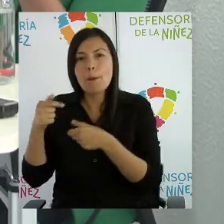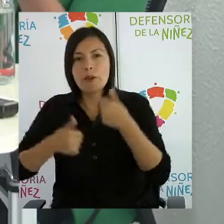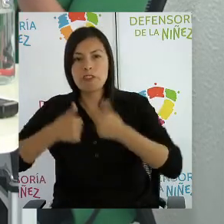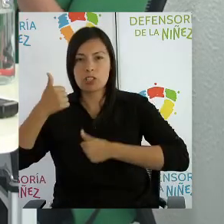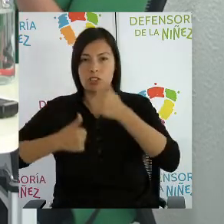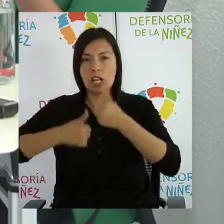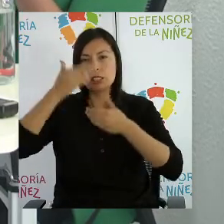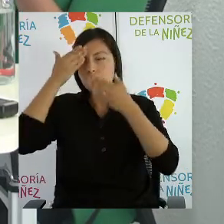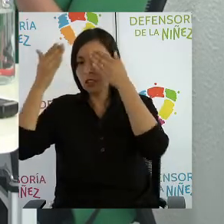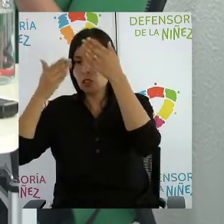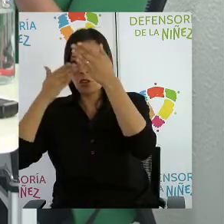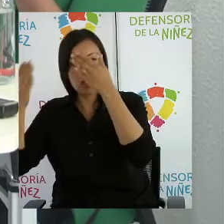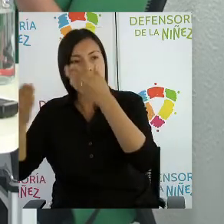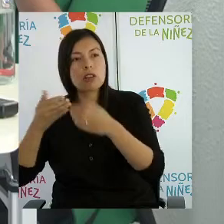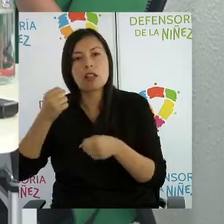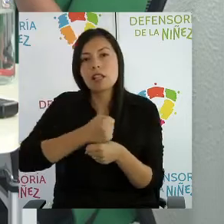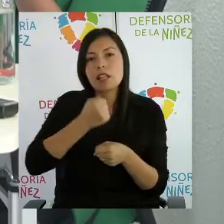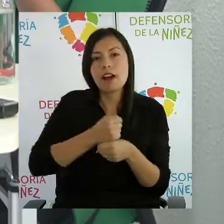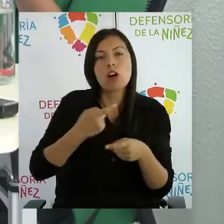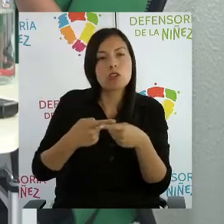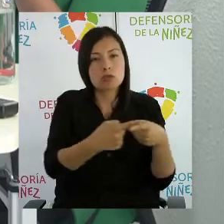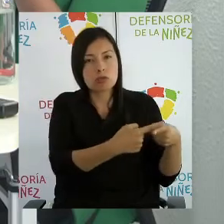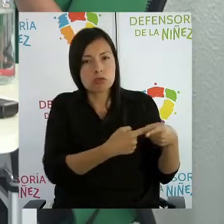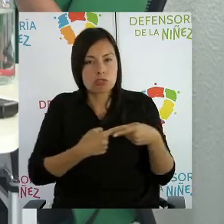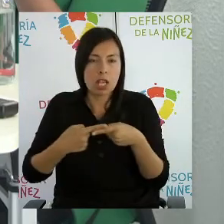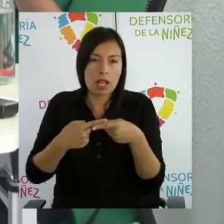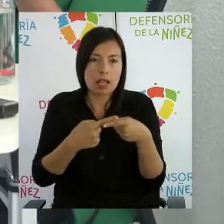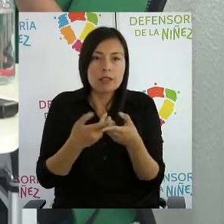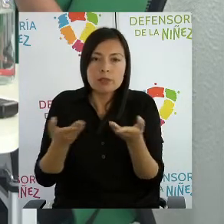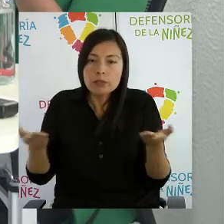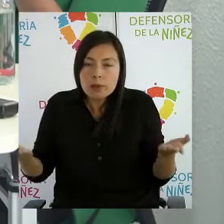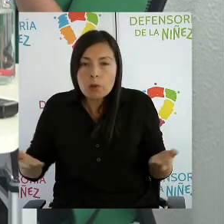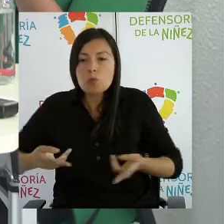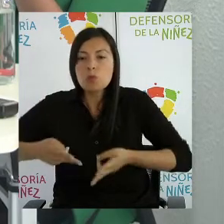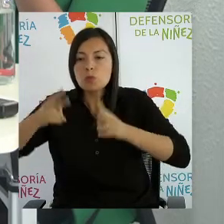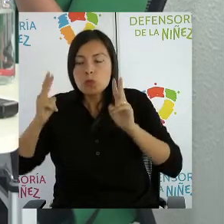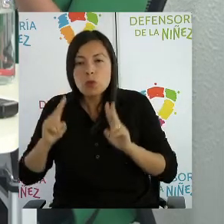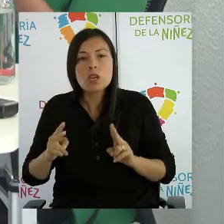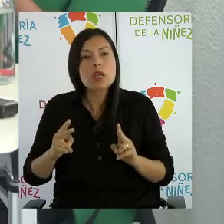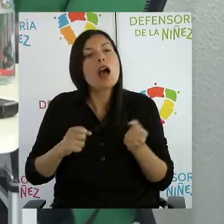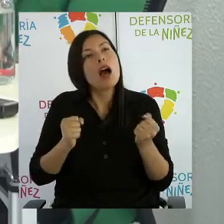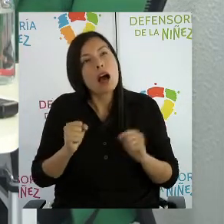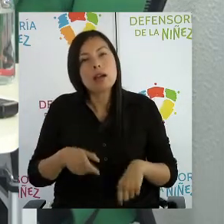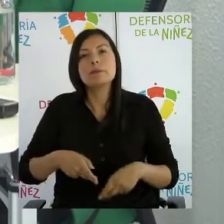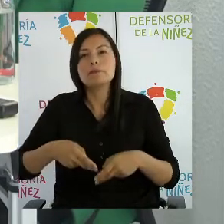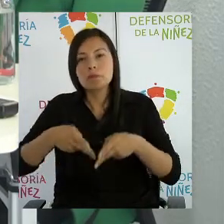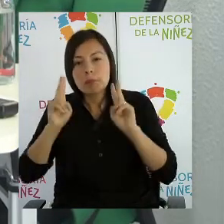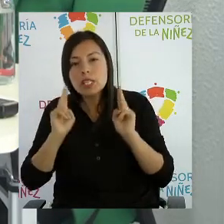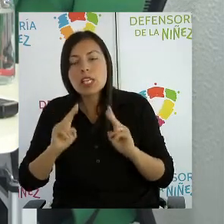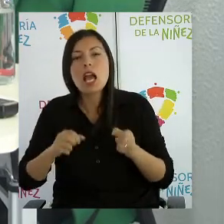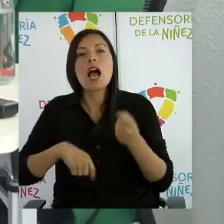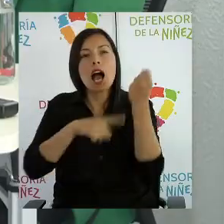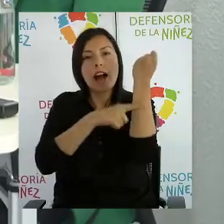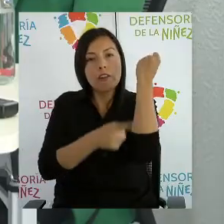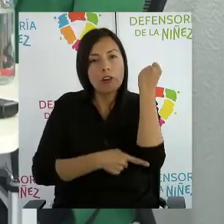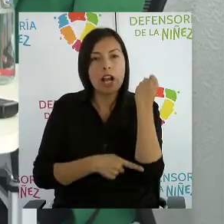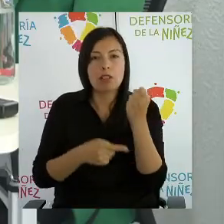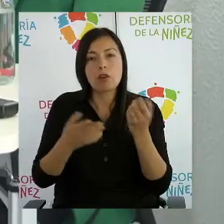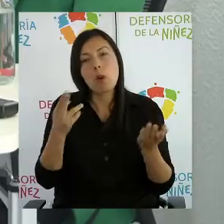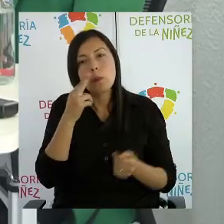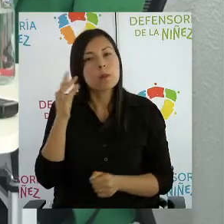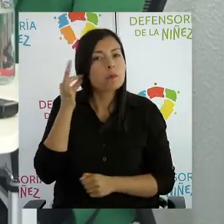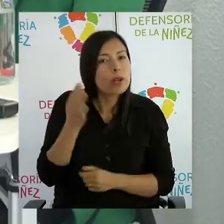ámbito psicológico, del ámbito del trabajo social, que permitan que ese abogado o abogada que va a representar en un procedimiento administrativo